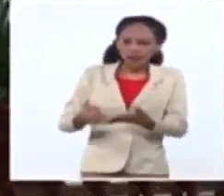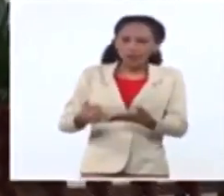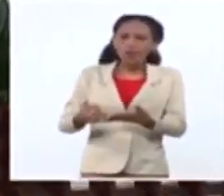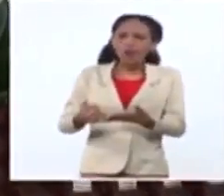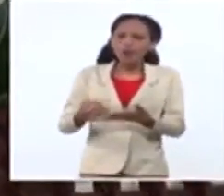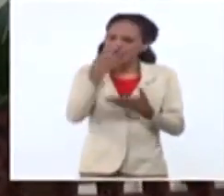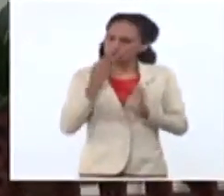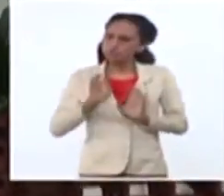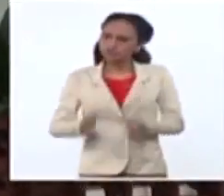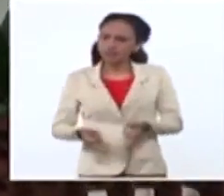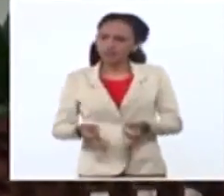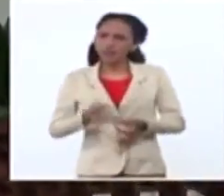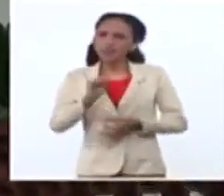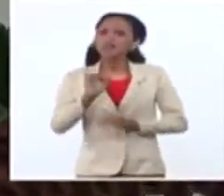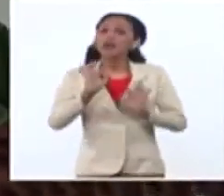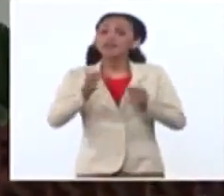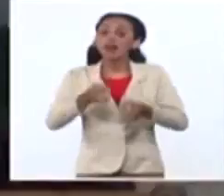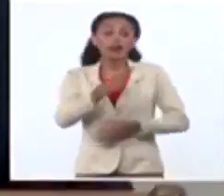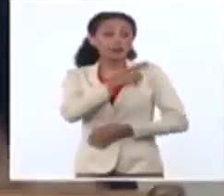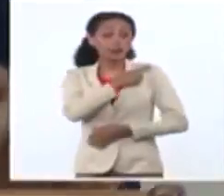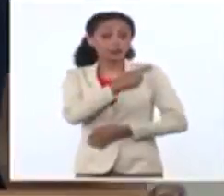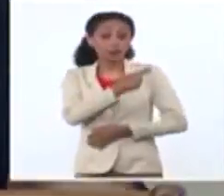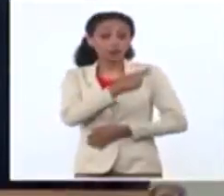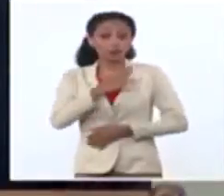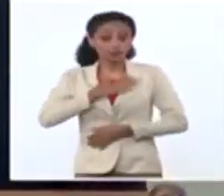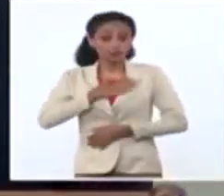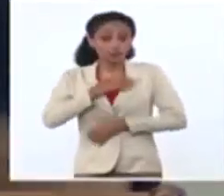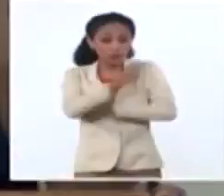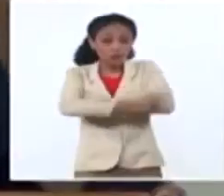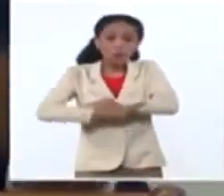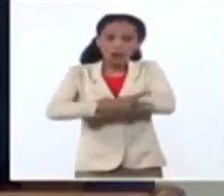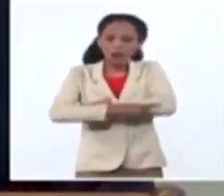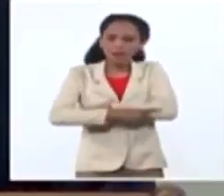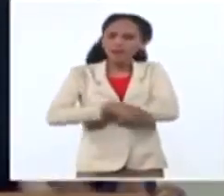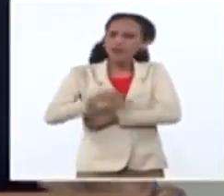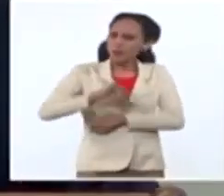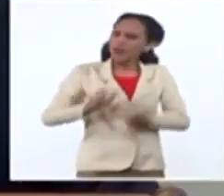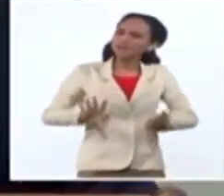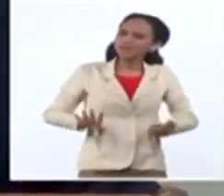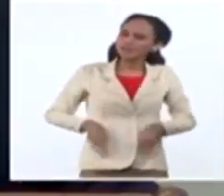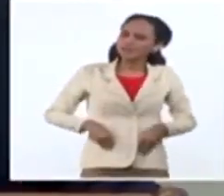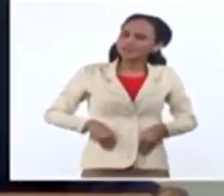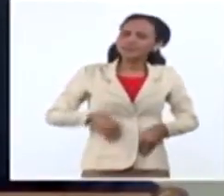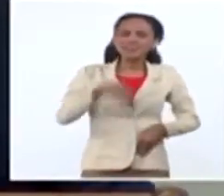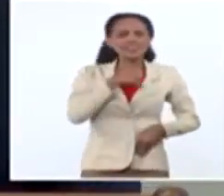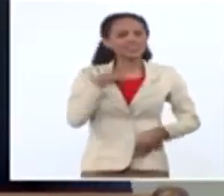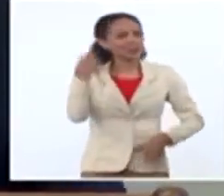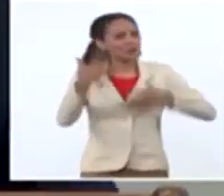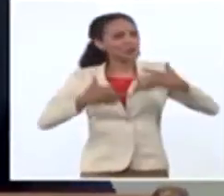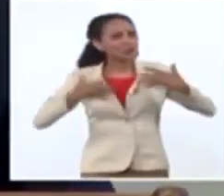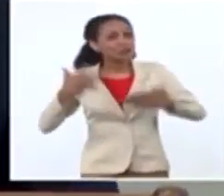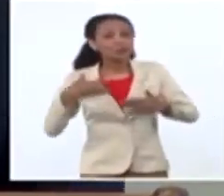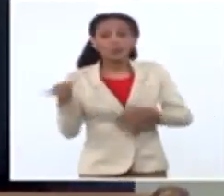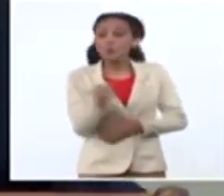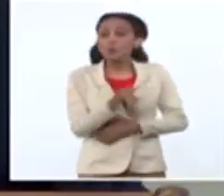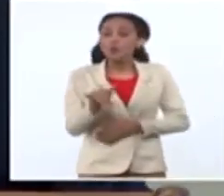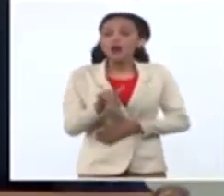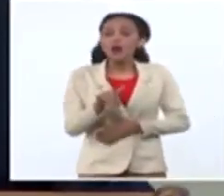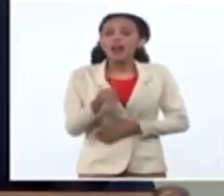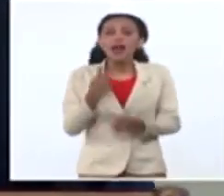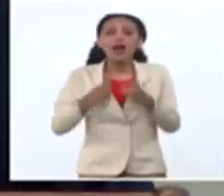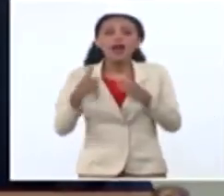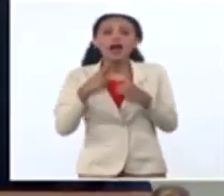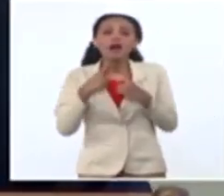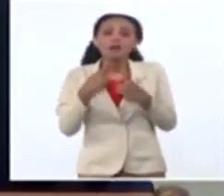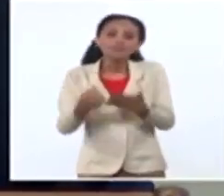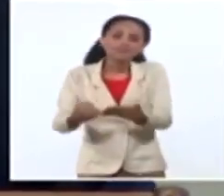responsable, nuestro país la reconoce y la apreciaría como un acto en la